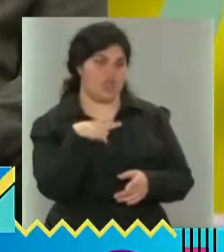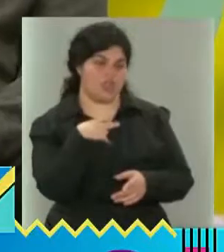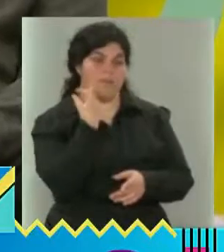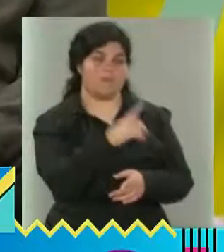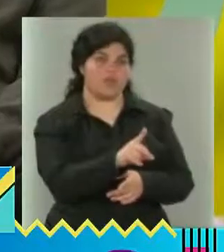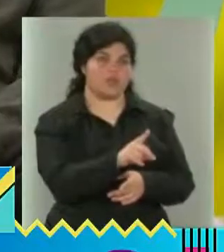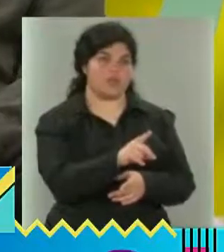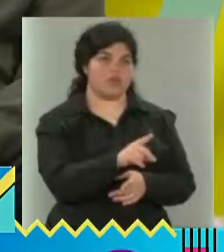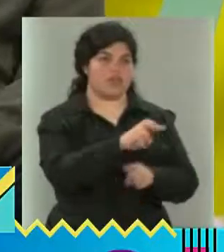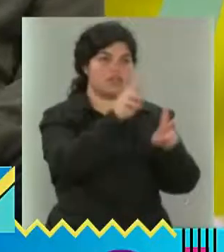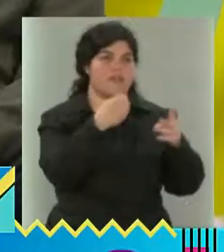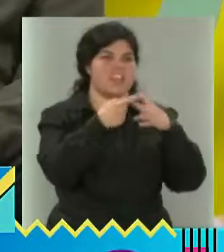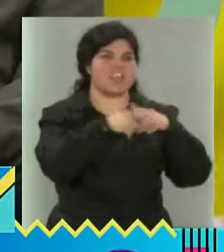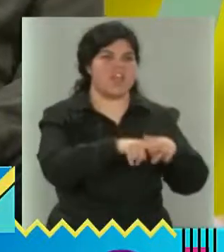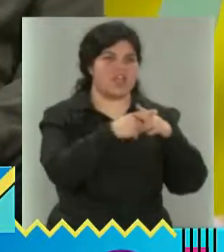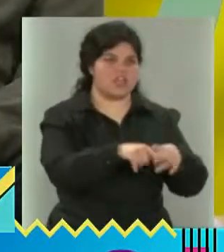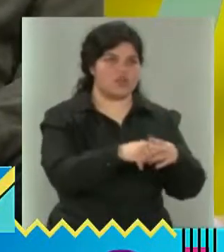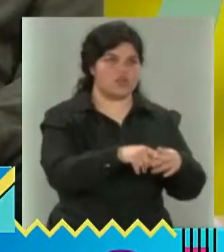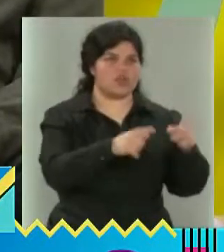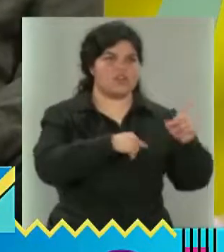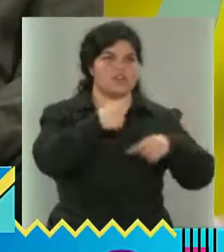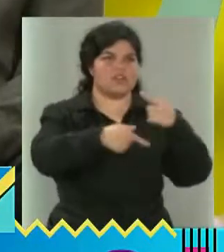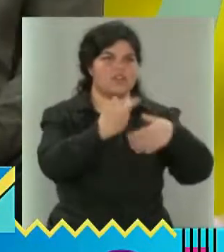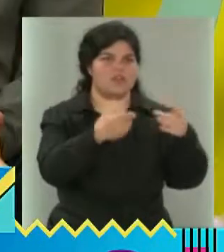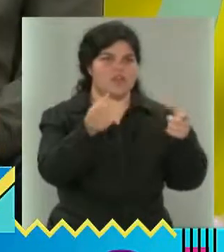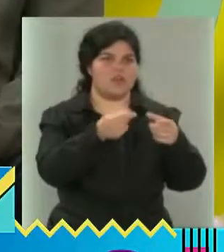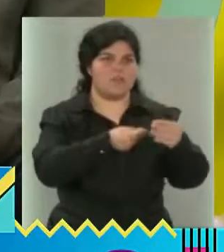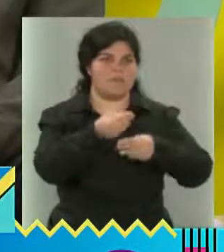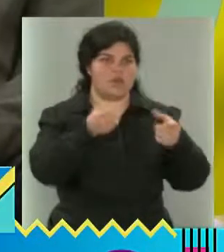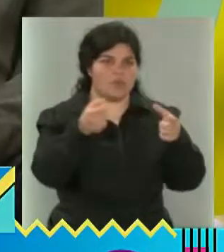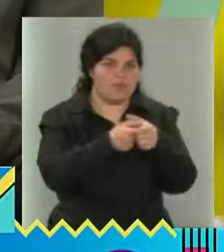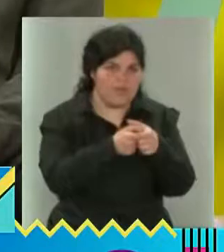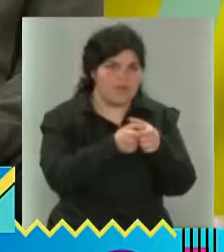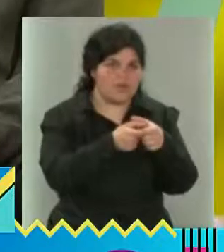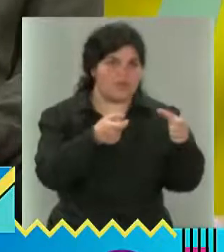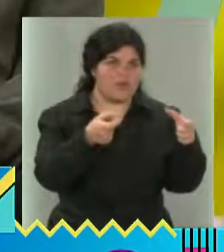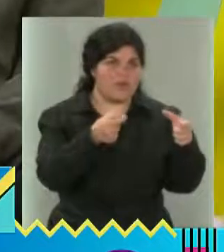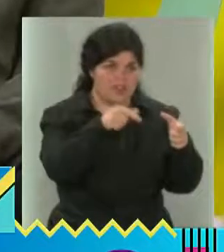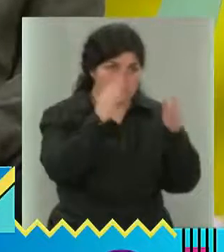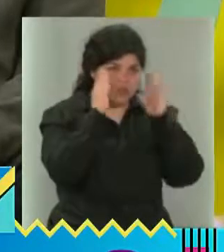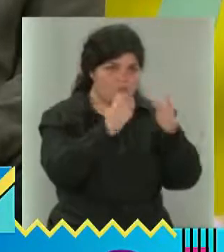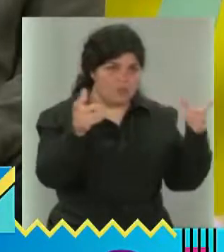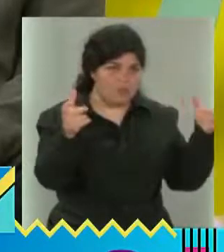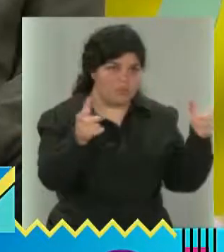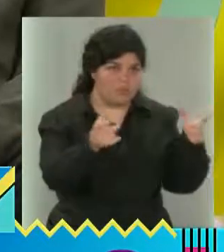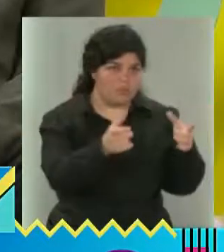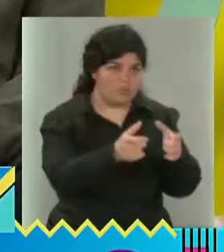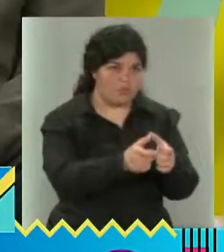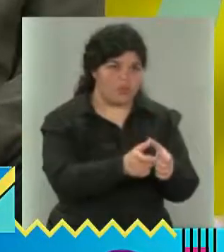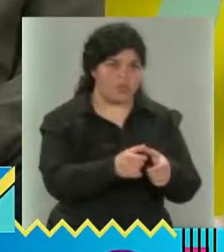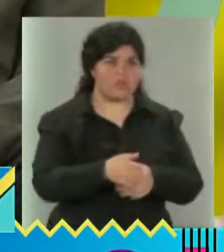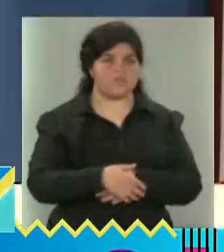¿La tecnificación hace que cada vez haya menos pequeños y medianos productores? ¿Va en esa tendencia? Nuestra idea